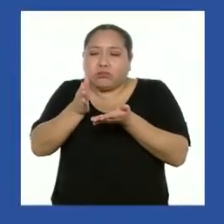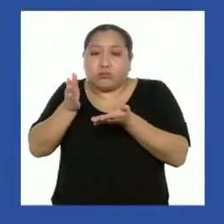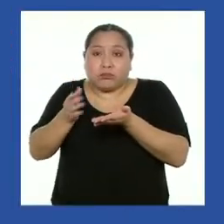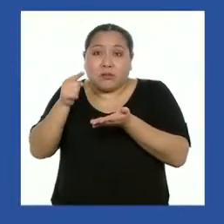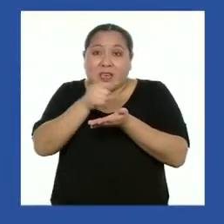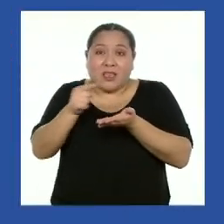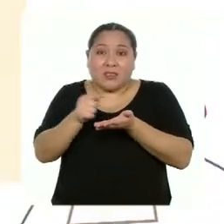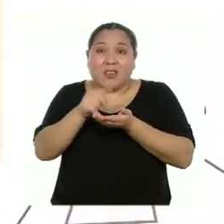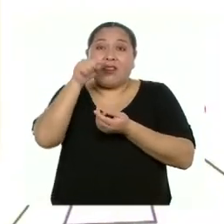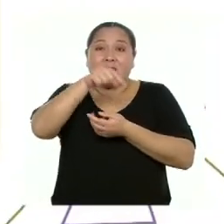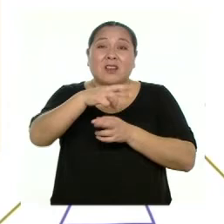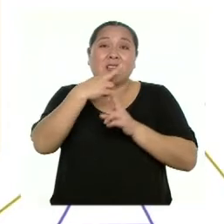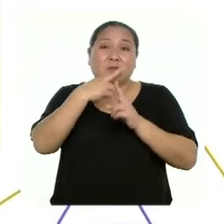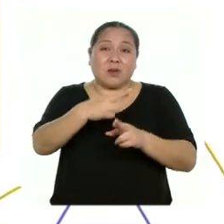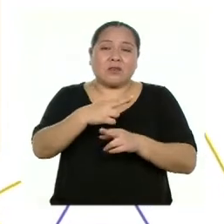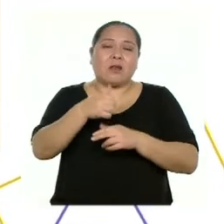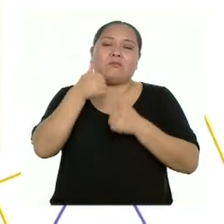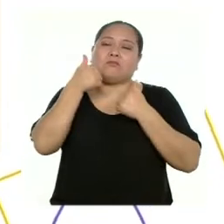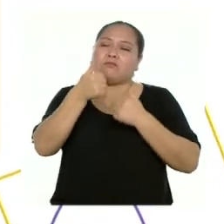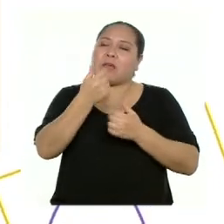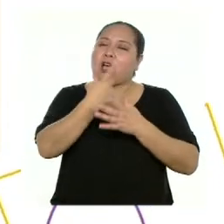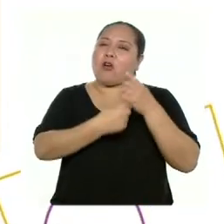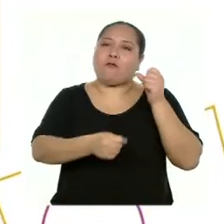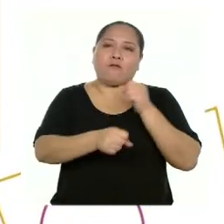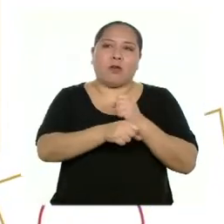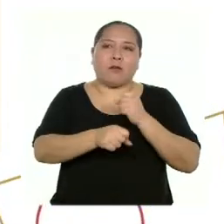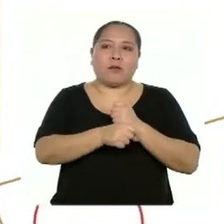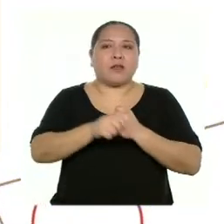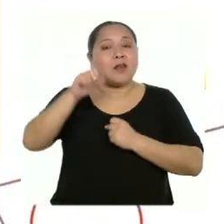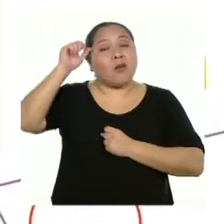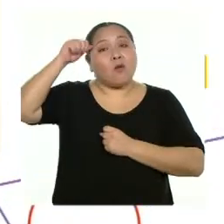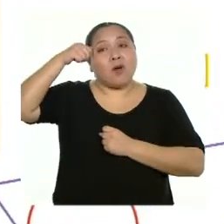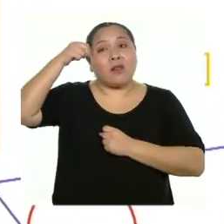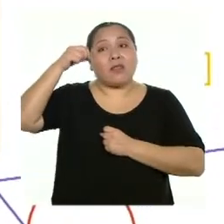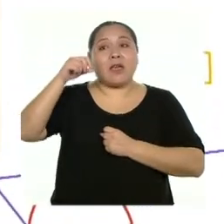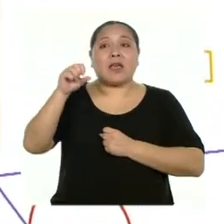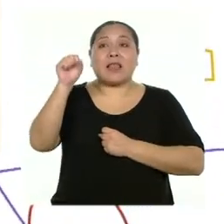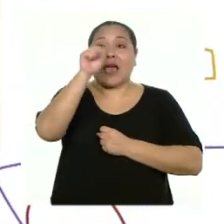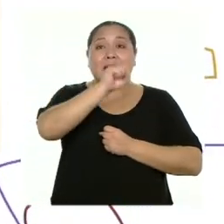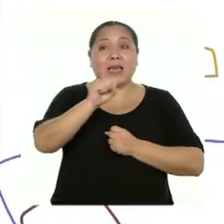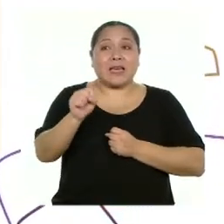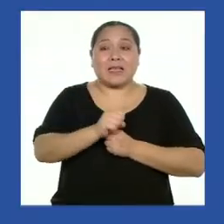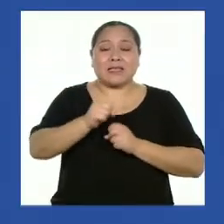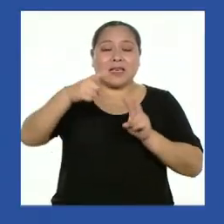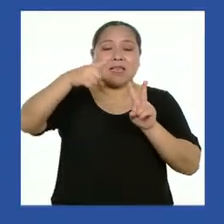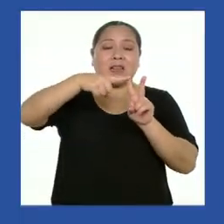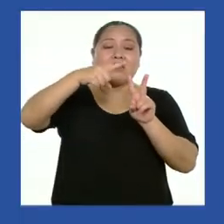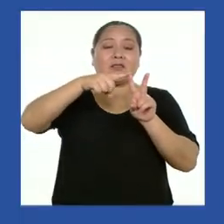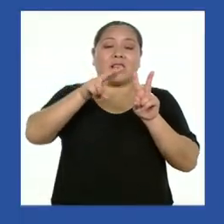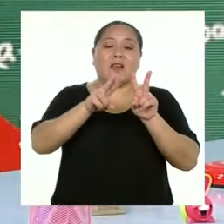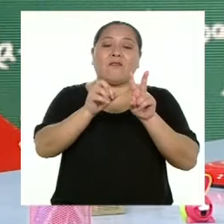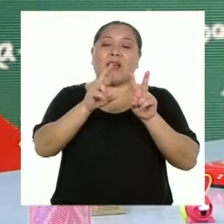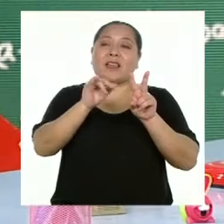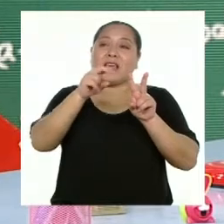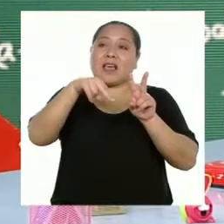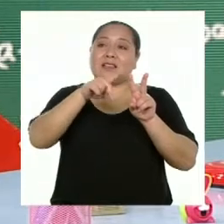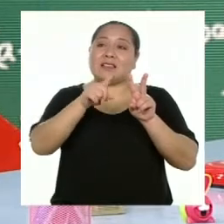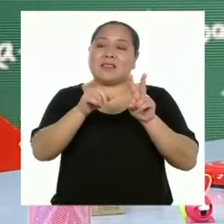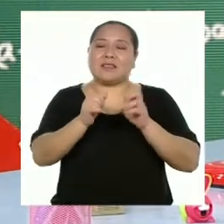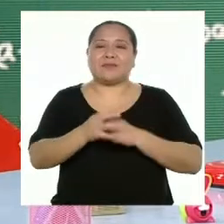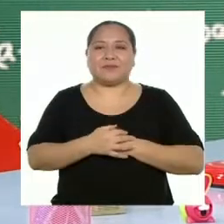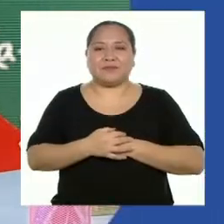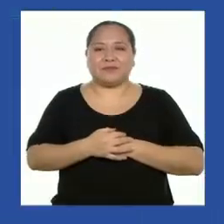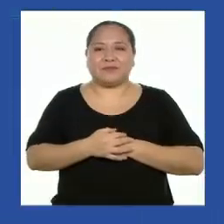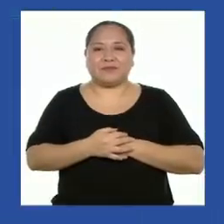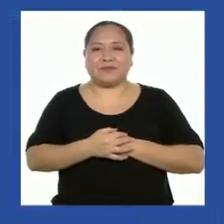respuestas son más concluyentes. Recuerda que la desviación estándar es la raíz cuadrada de la varianza. Aquí va